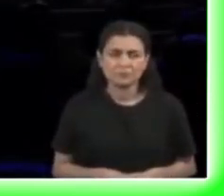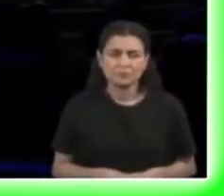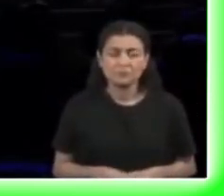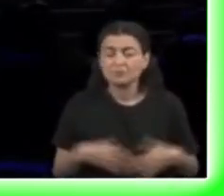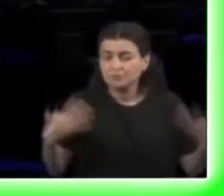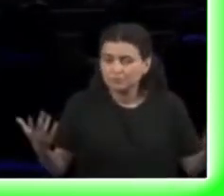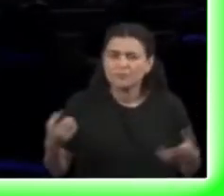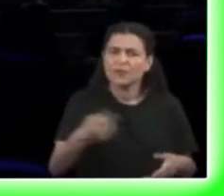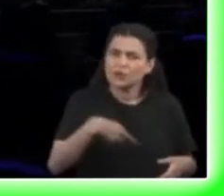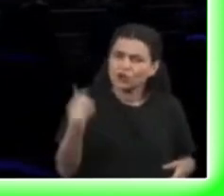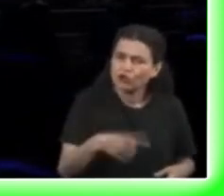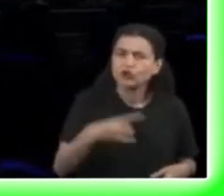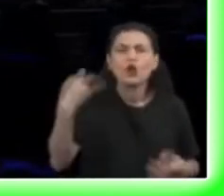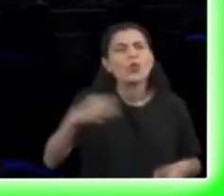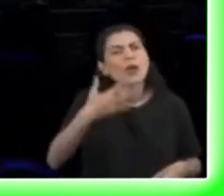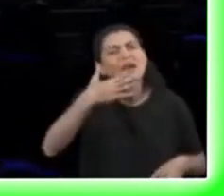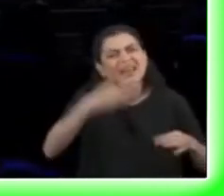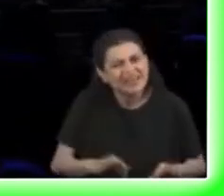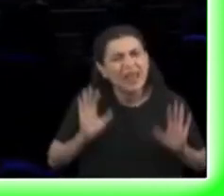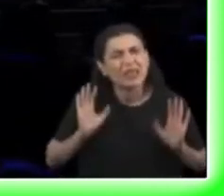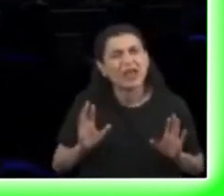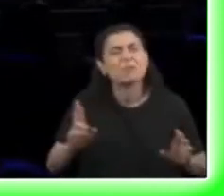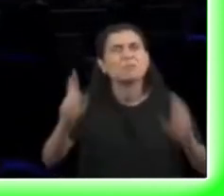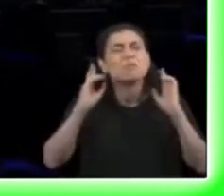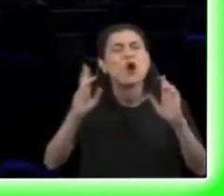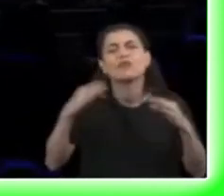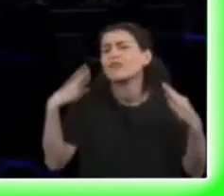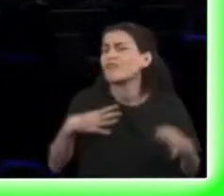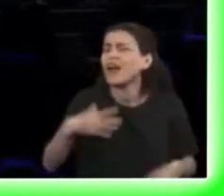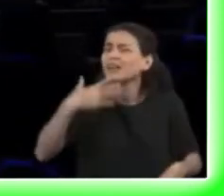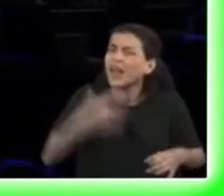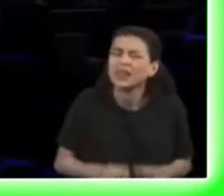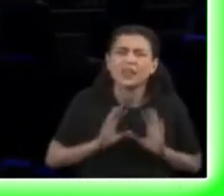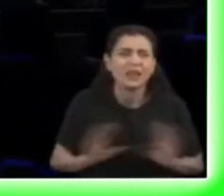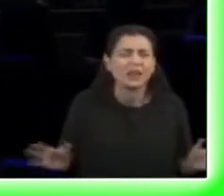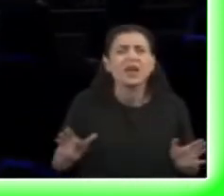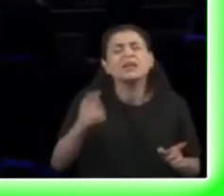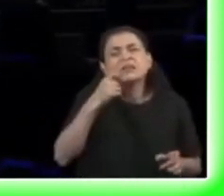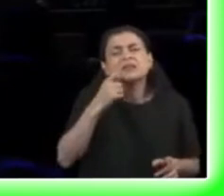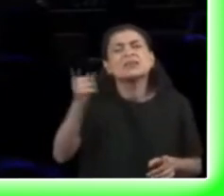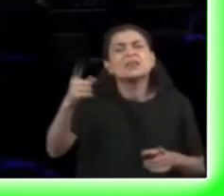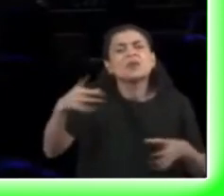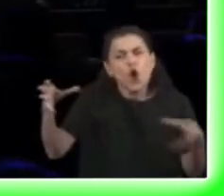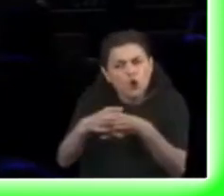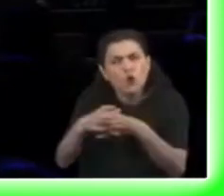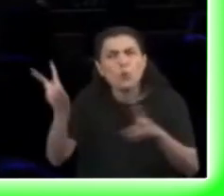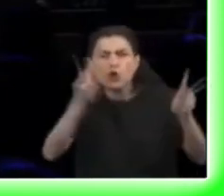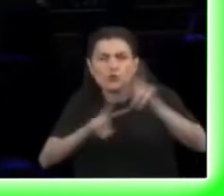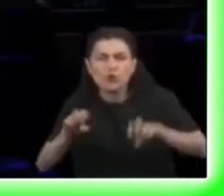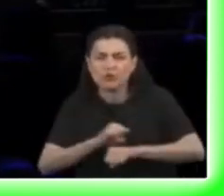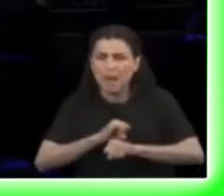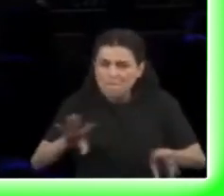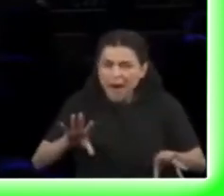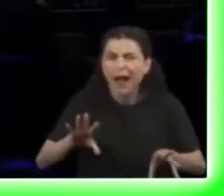Hay que entender de una vez por todas que para que el mal triunfe solo basta con que los